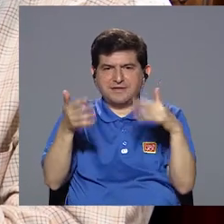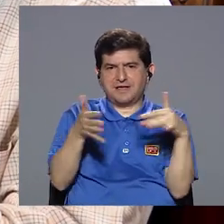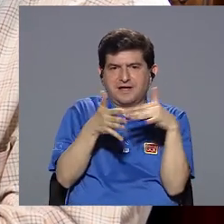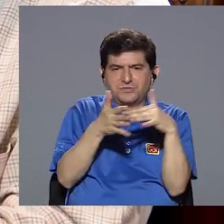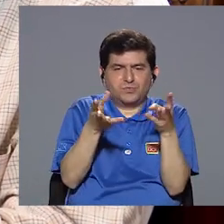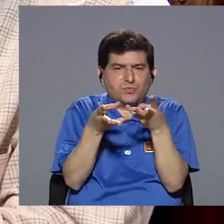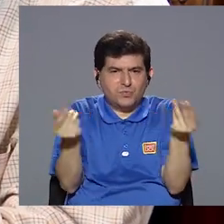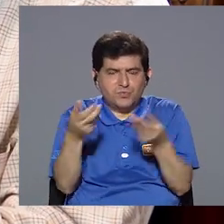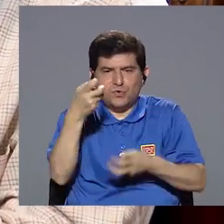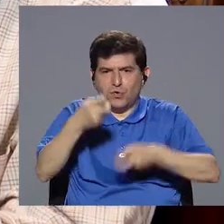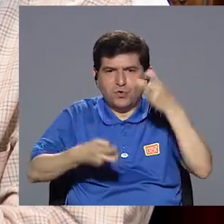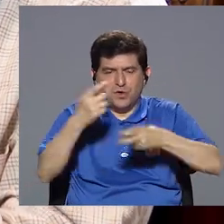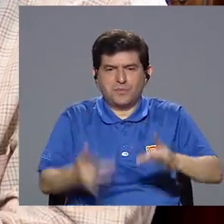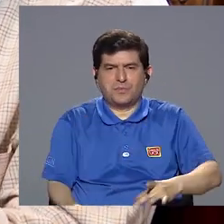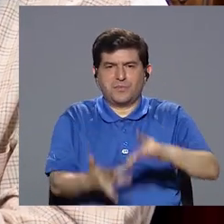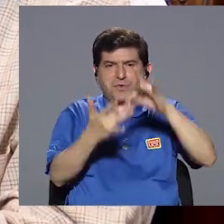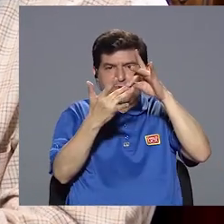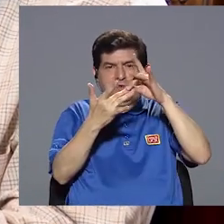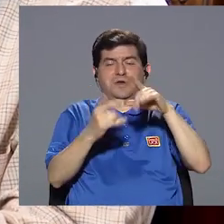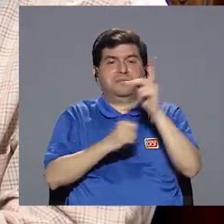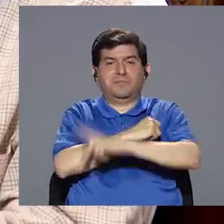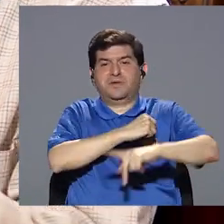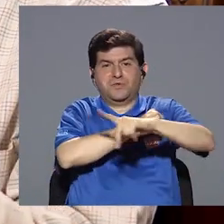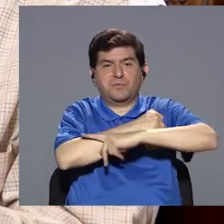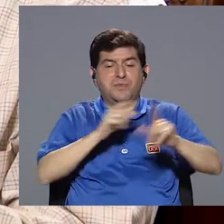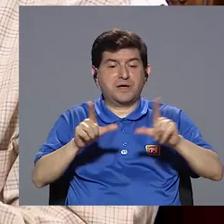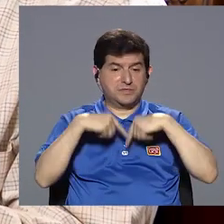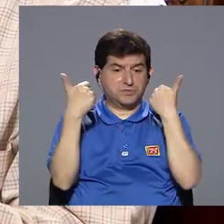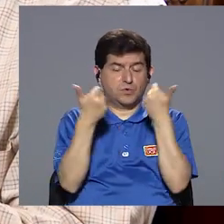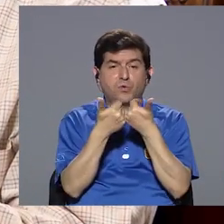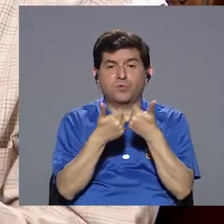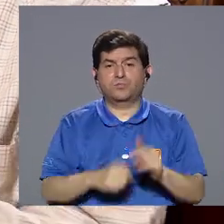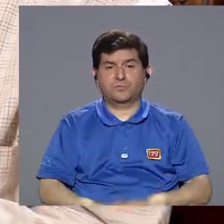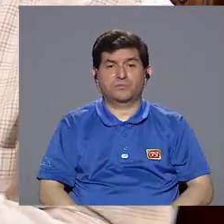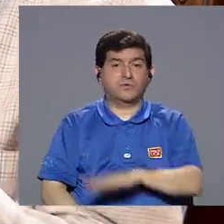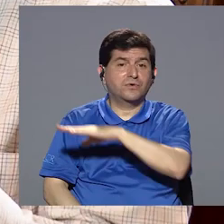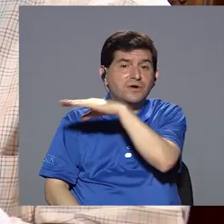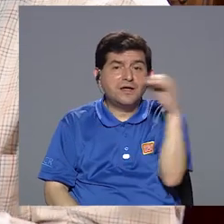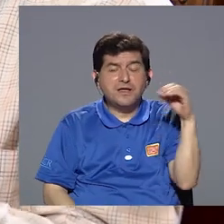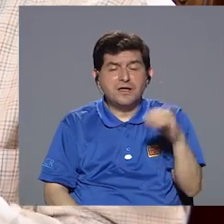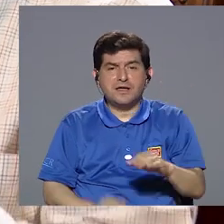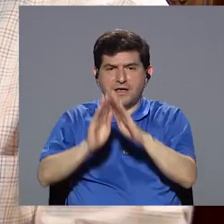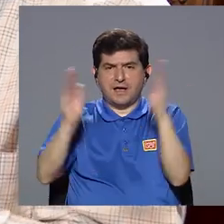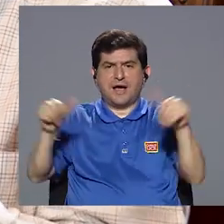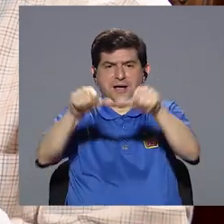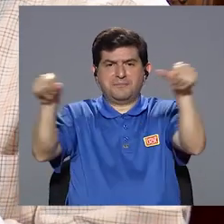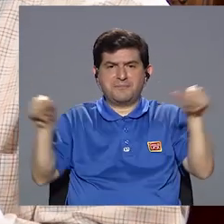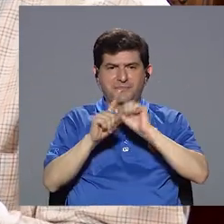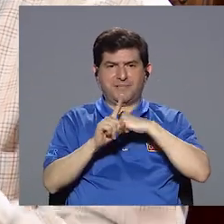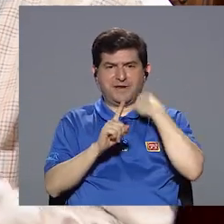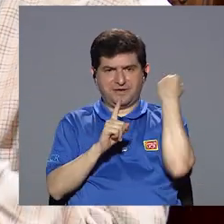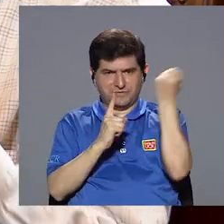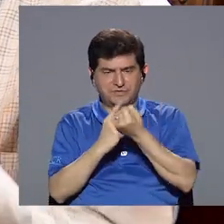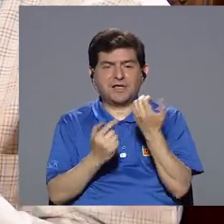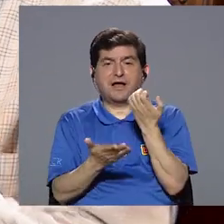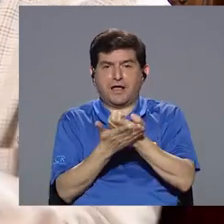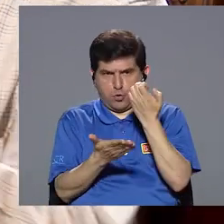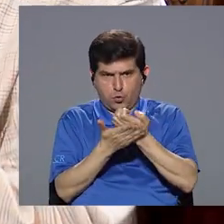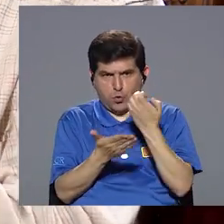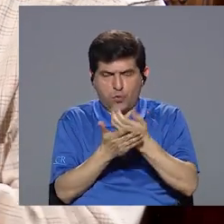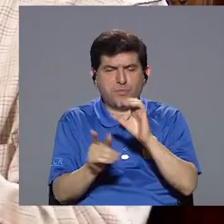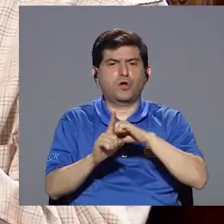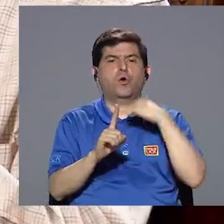estudio de solución de problemas particulares de un determinado país o sector de un país y luego amplios sectores de la sociedad sectores